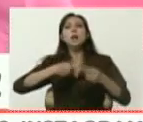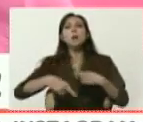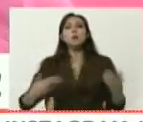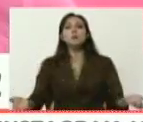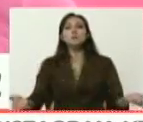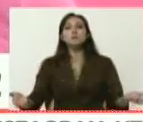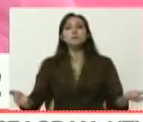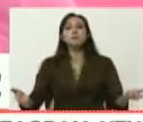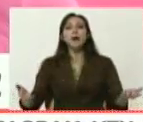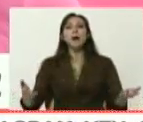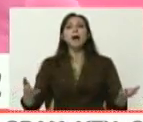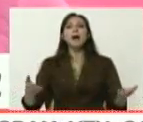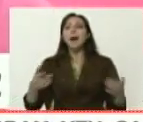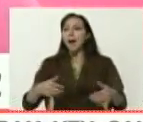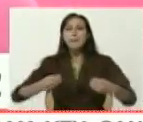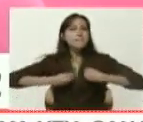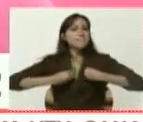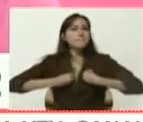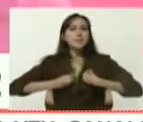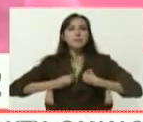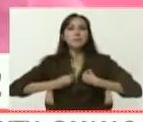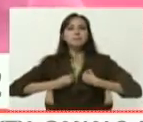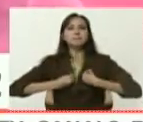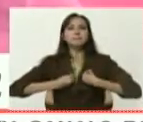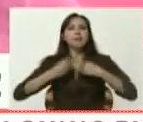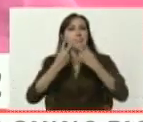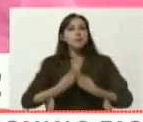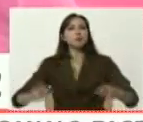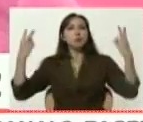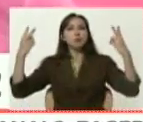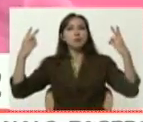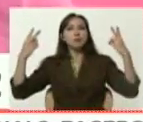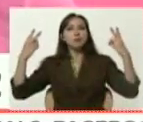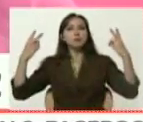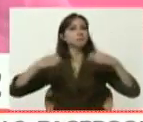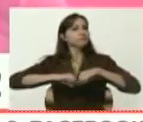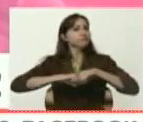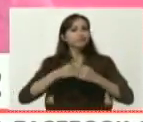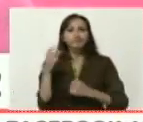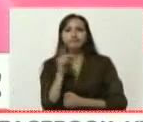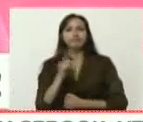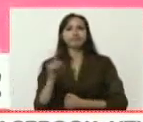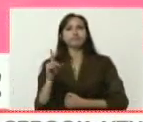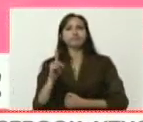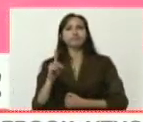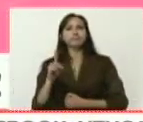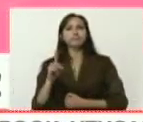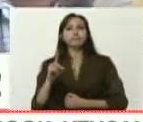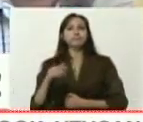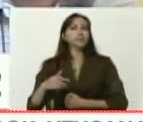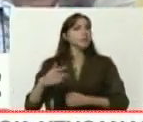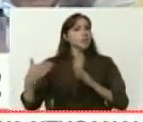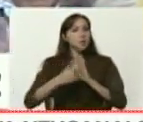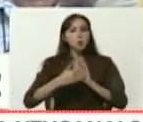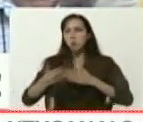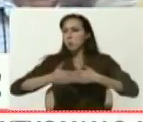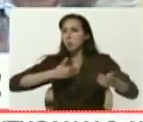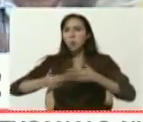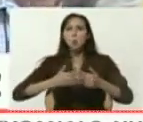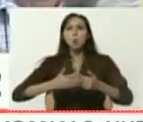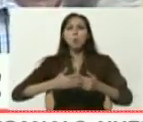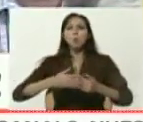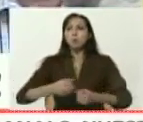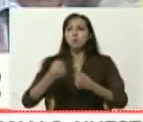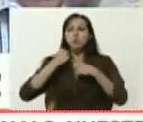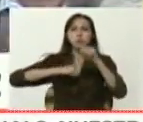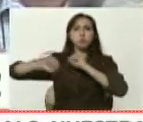Bolivariana? Está más viva que nunca, victoriosa, indestructible, por encima de todas las amenazas, de las agresiones que se